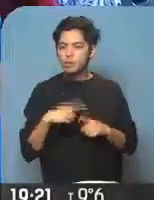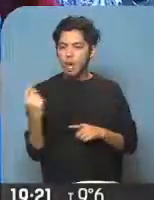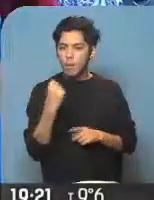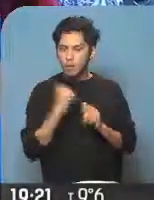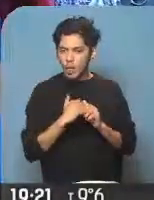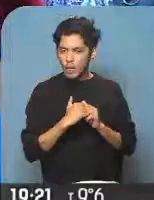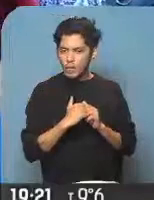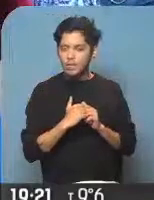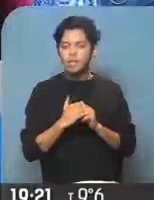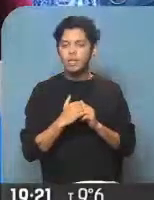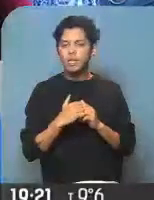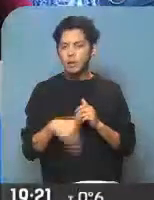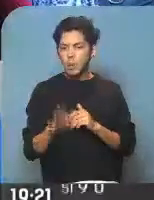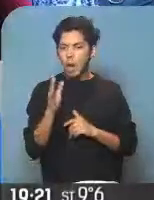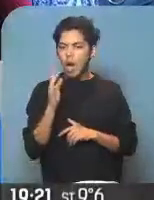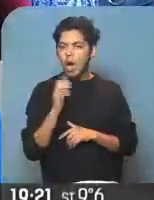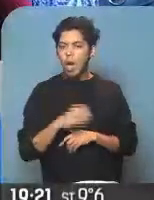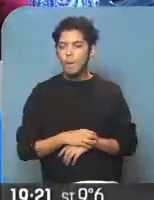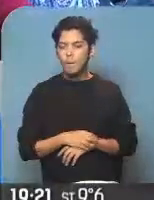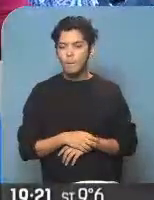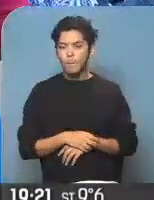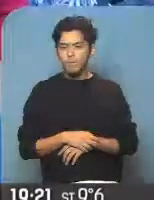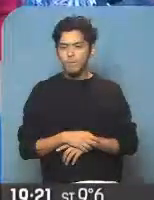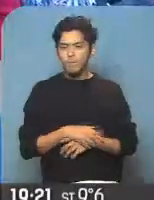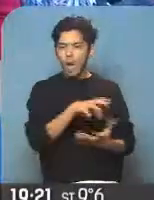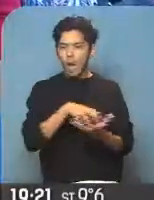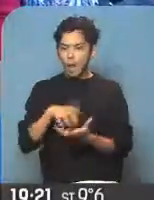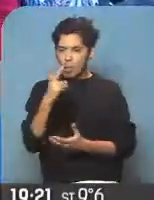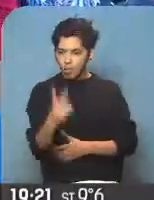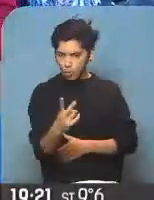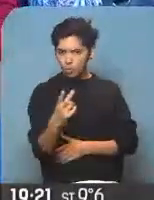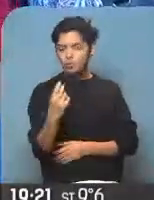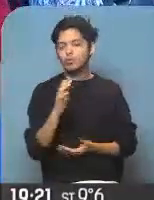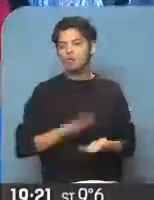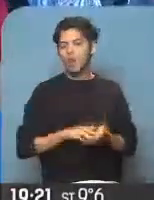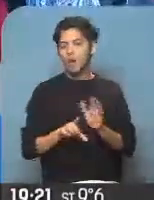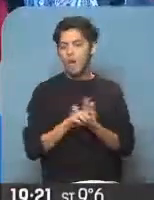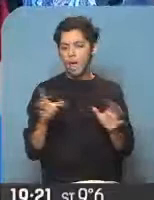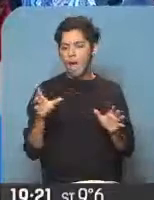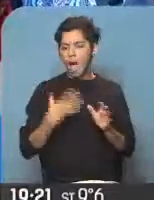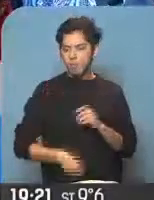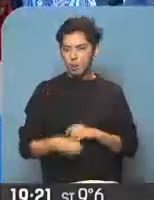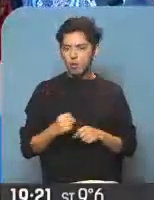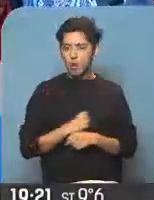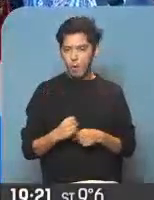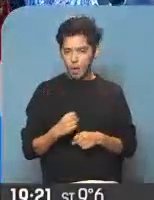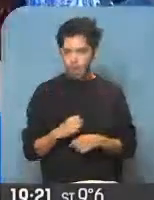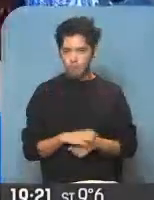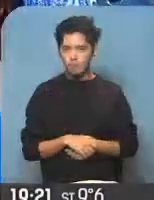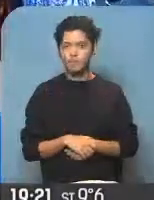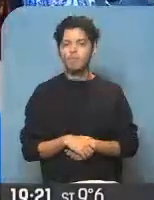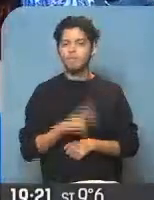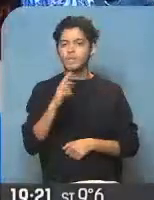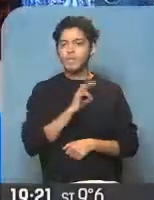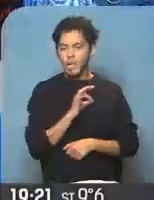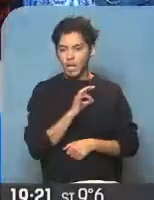se va a llevar a cabo en ambas cámaras, ¿no? Con respecto a la despenalización del aborto. 3 años se cumplen